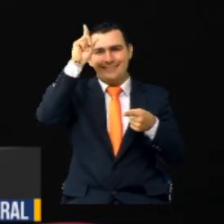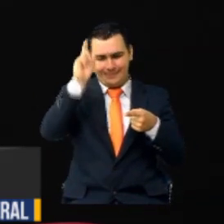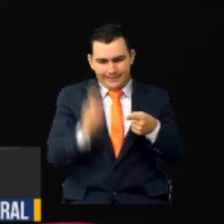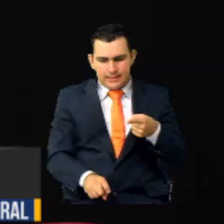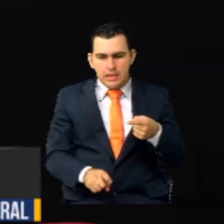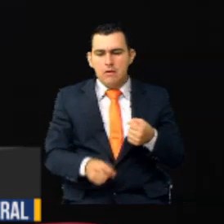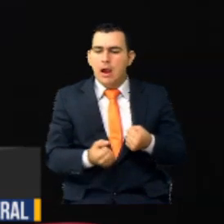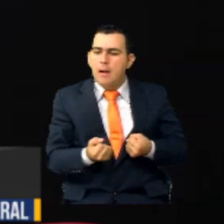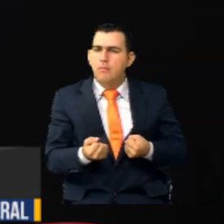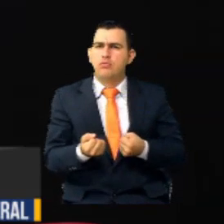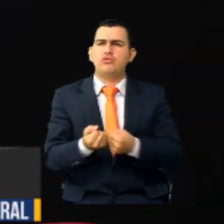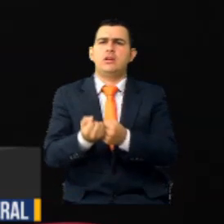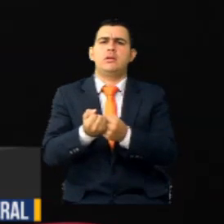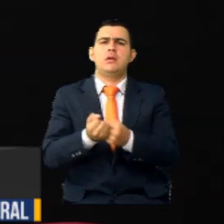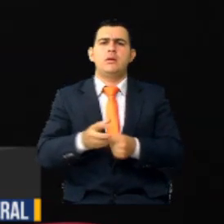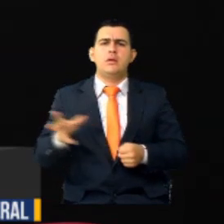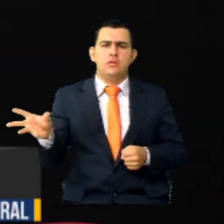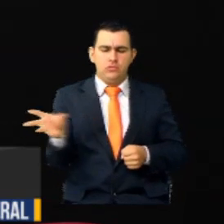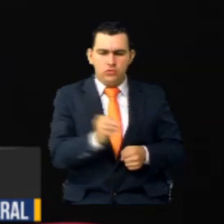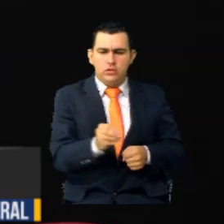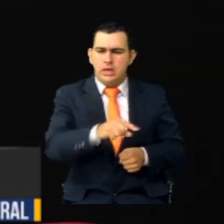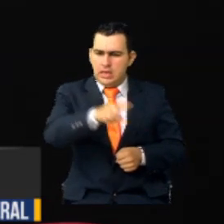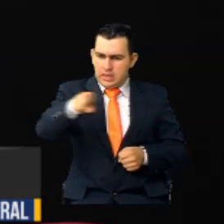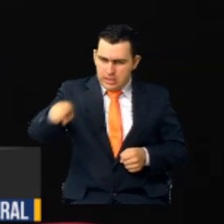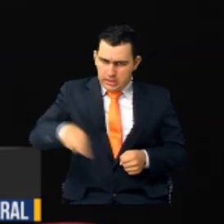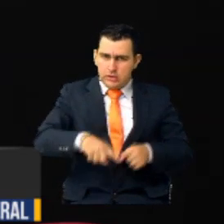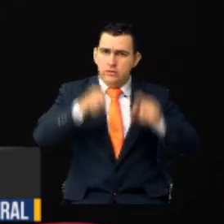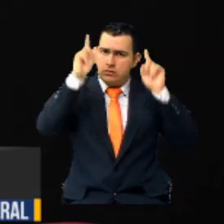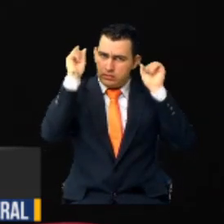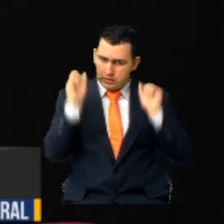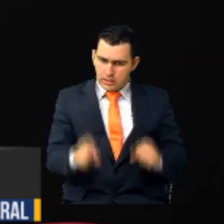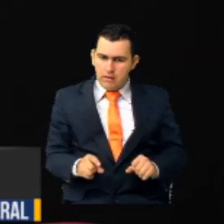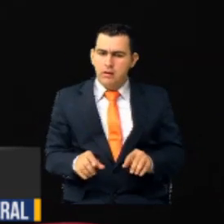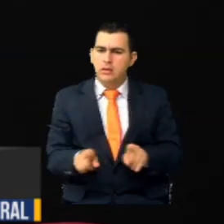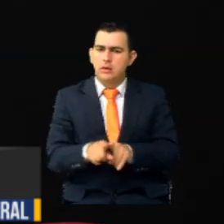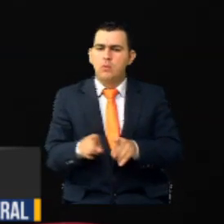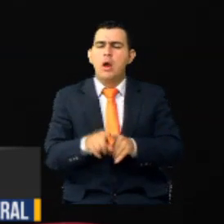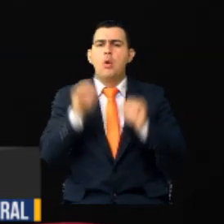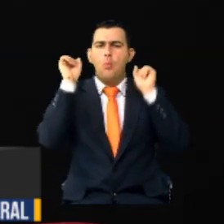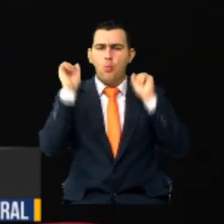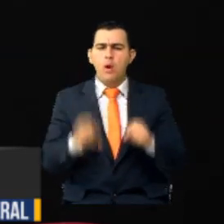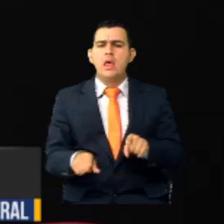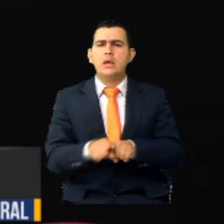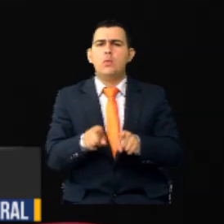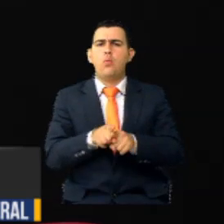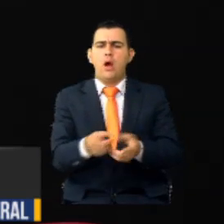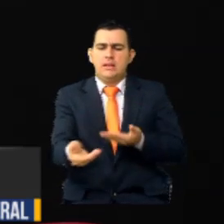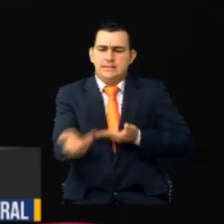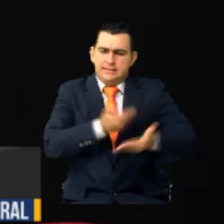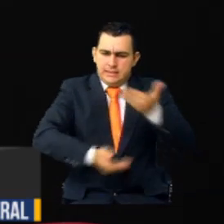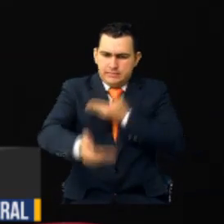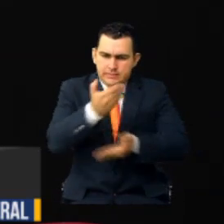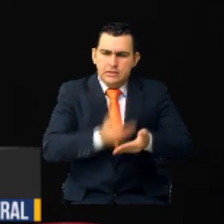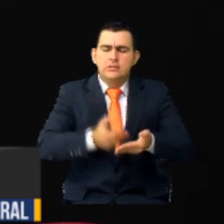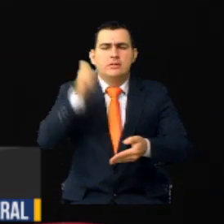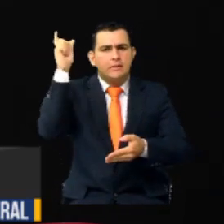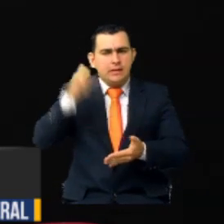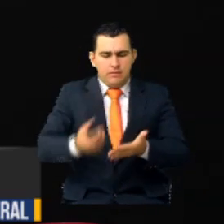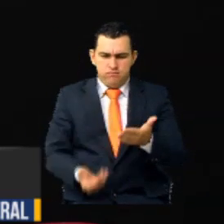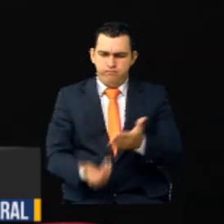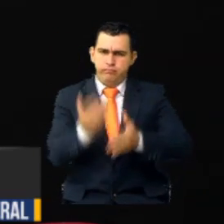dar todas las garantías para que se modernicen, para que preste un servicio totalmente